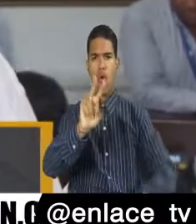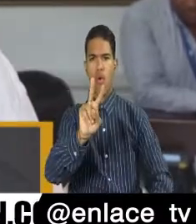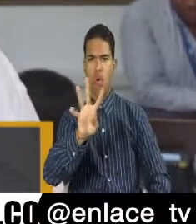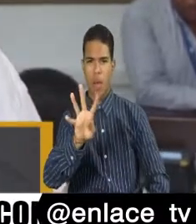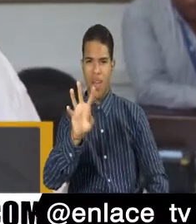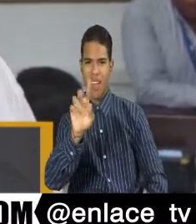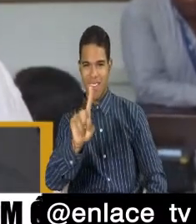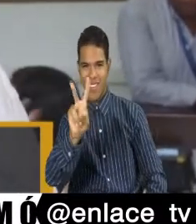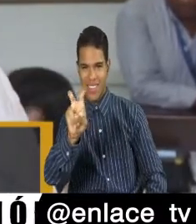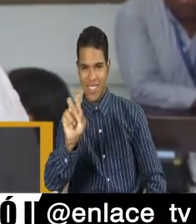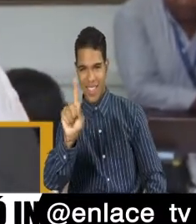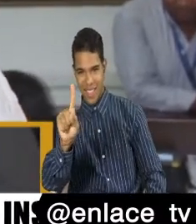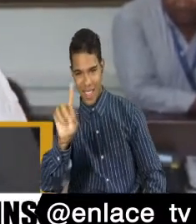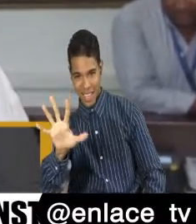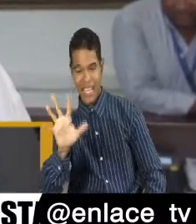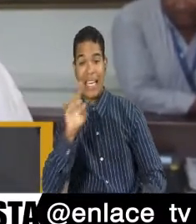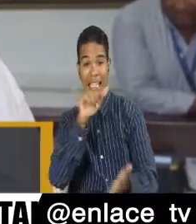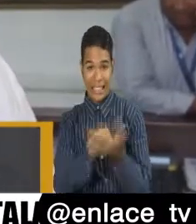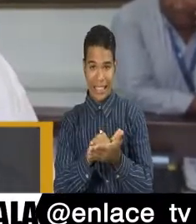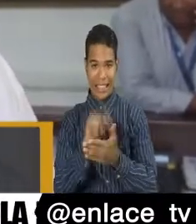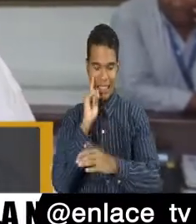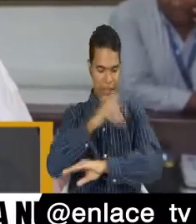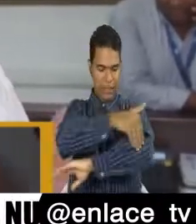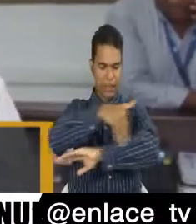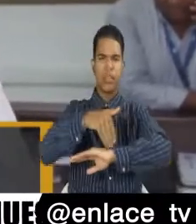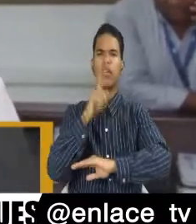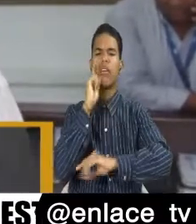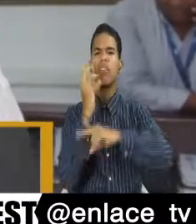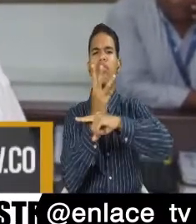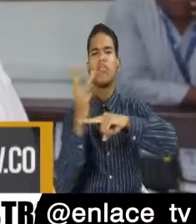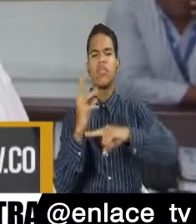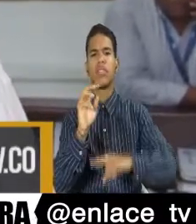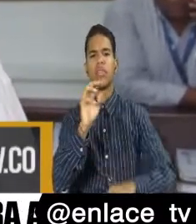24-1715 y ya se pueden hacer las postulaciones. ¿Cuáles son las páginas? La página es